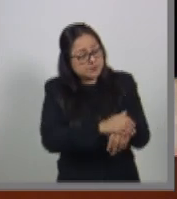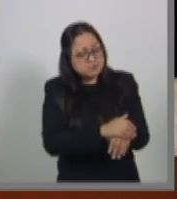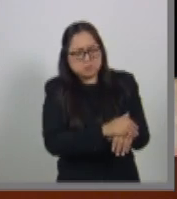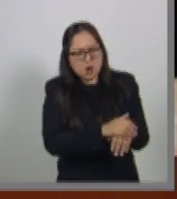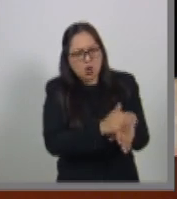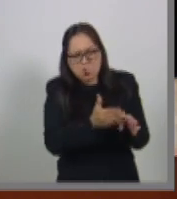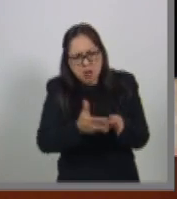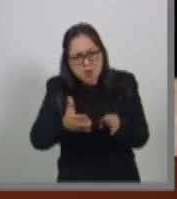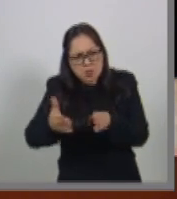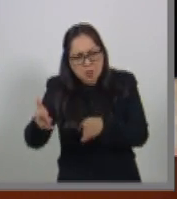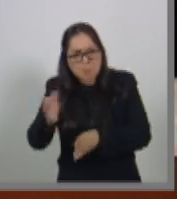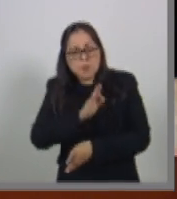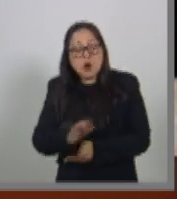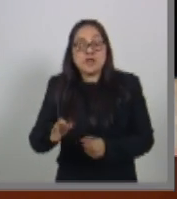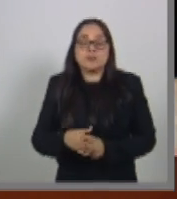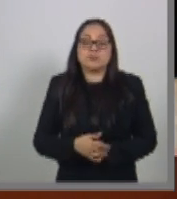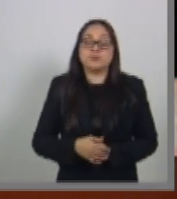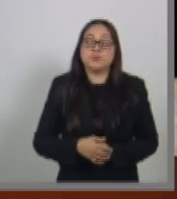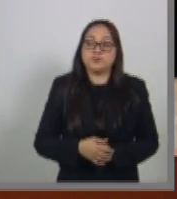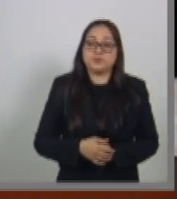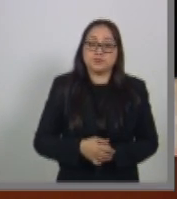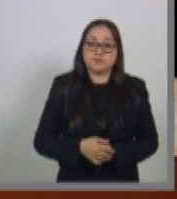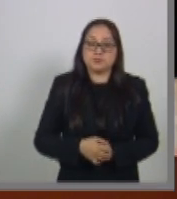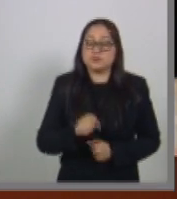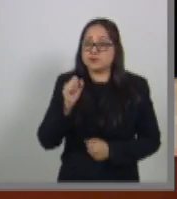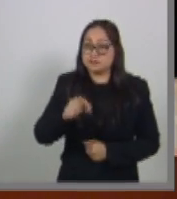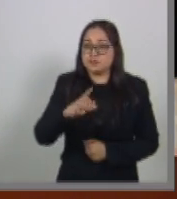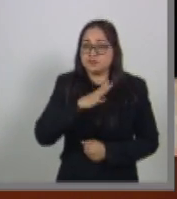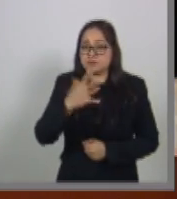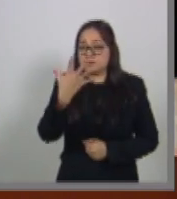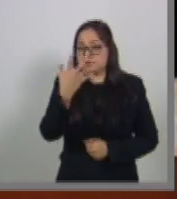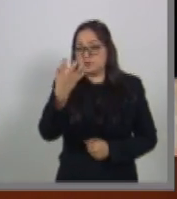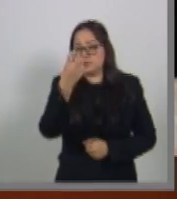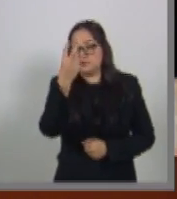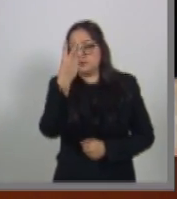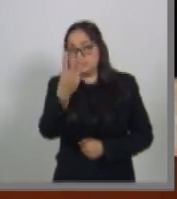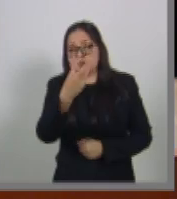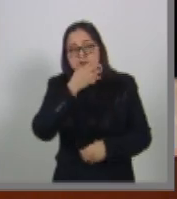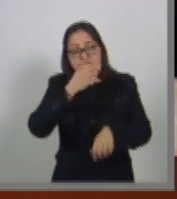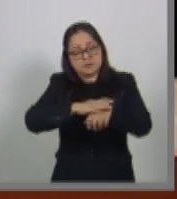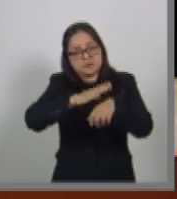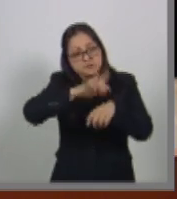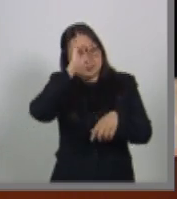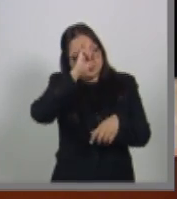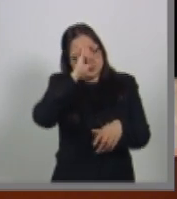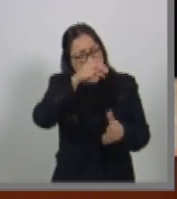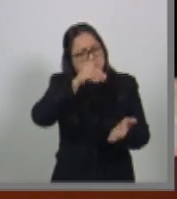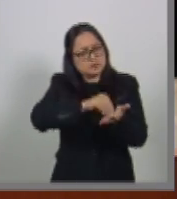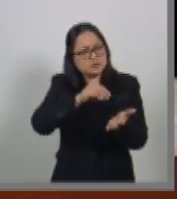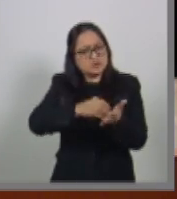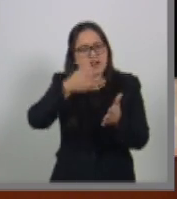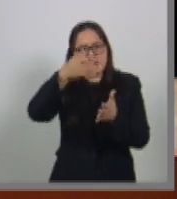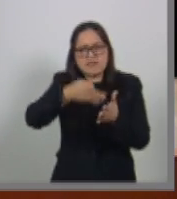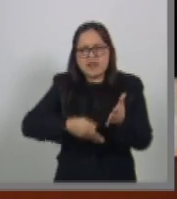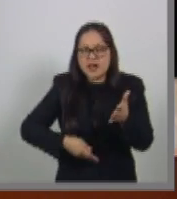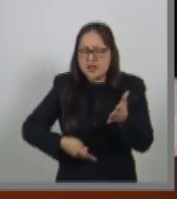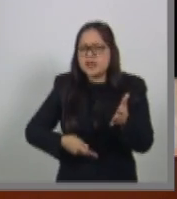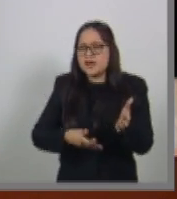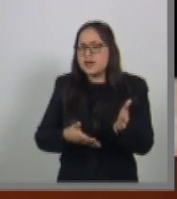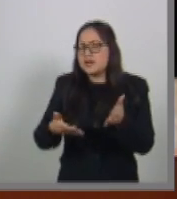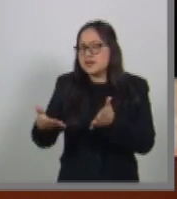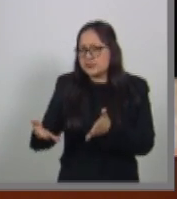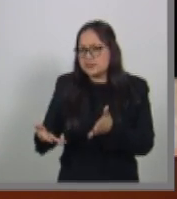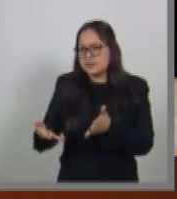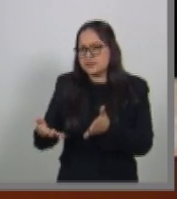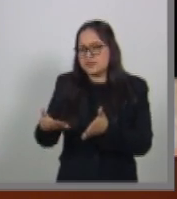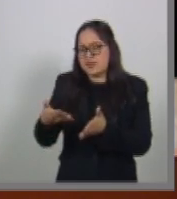cuestión ha derivado que en 503 recomendaciones se encuentren pendientes, una de ellas